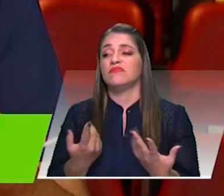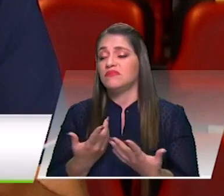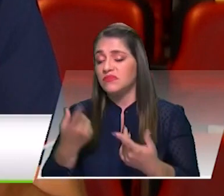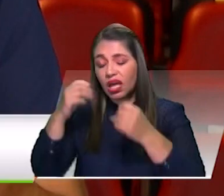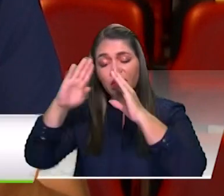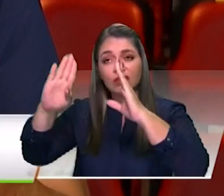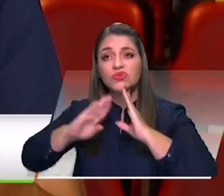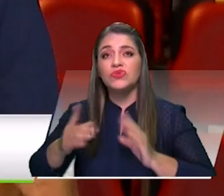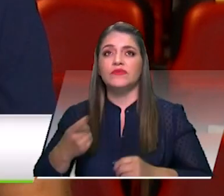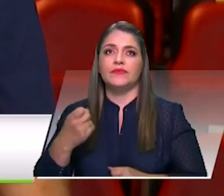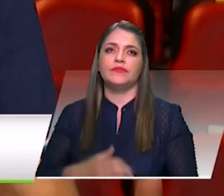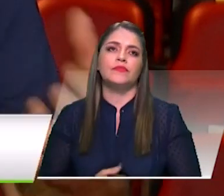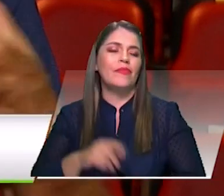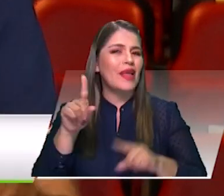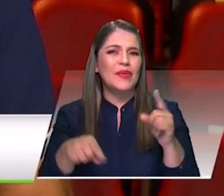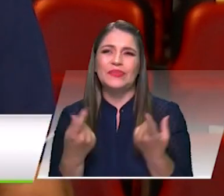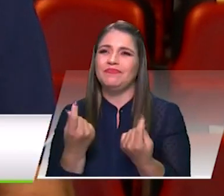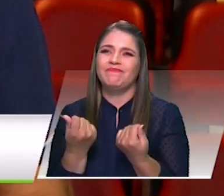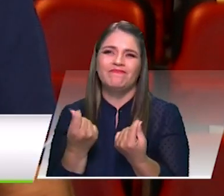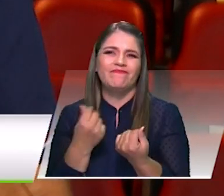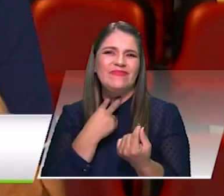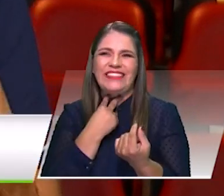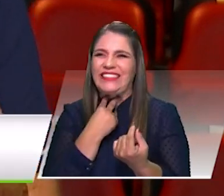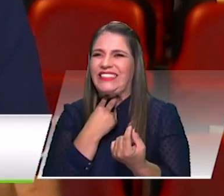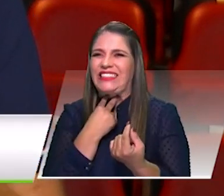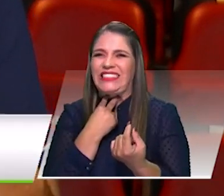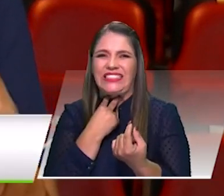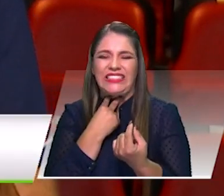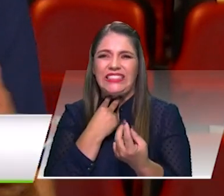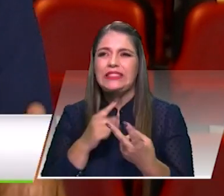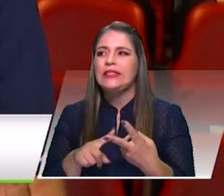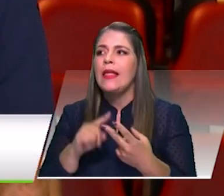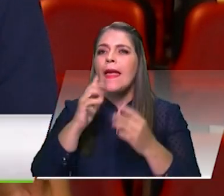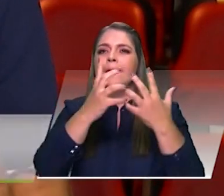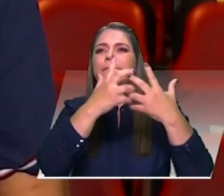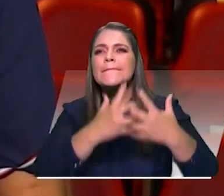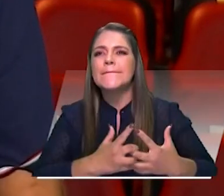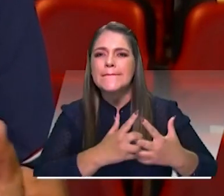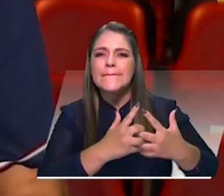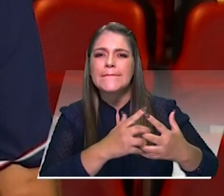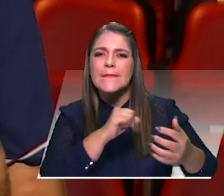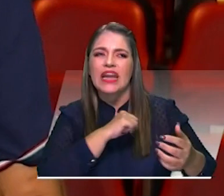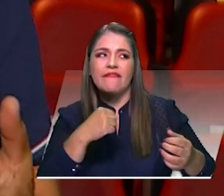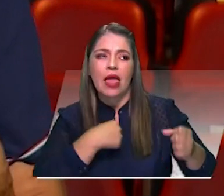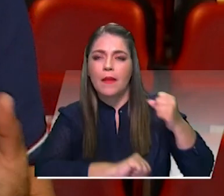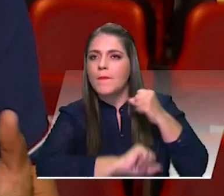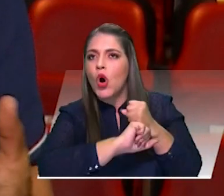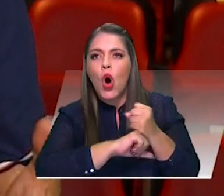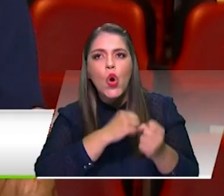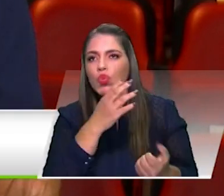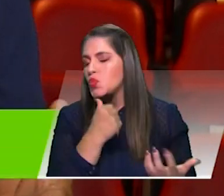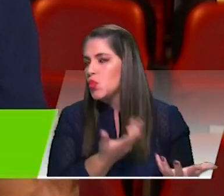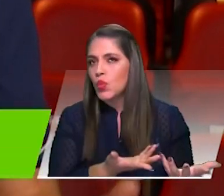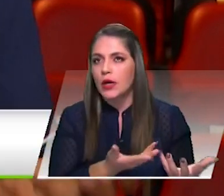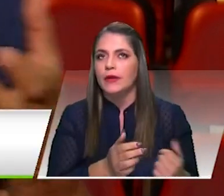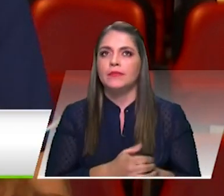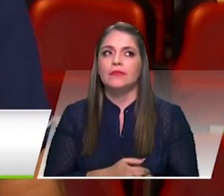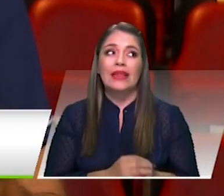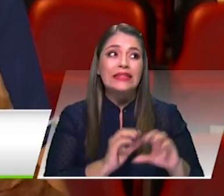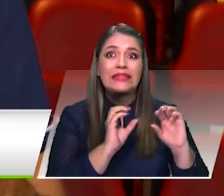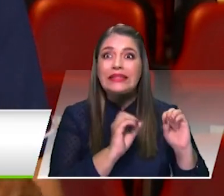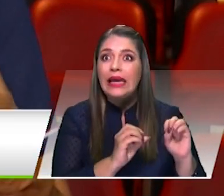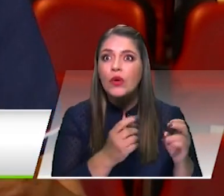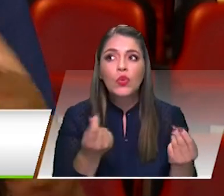como no tienen ingresos de taquilla, no tienen ingresos de la empresa privada porque los presupuestos de la empresa privada están en ceros